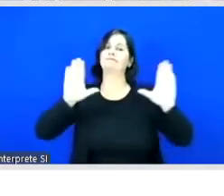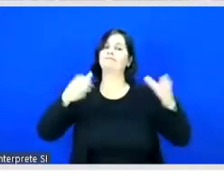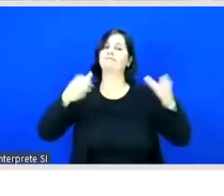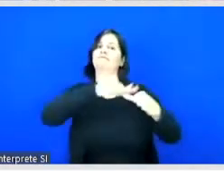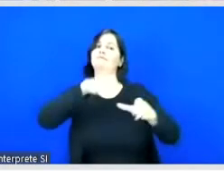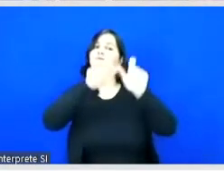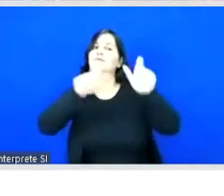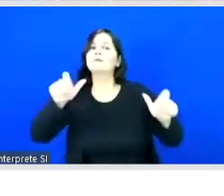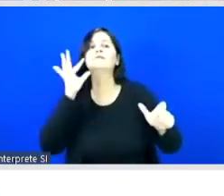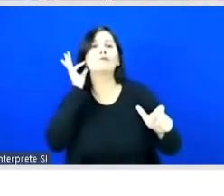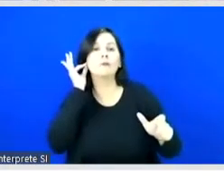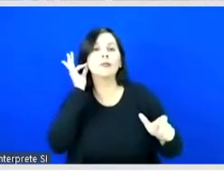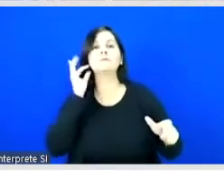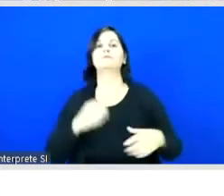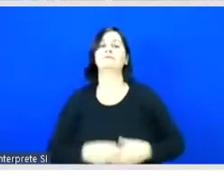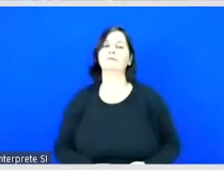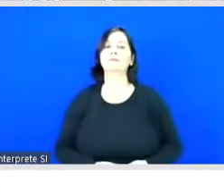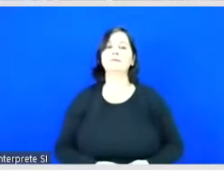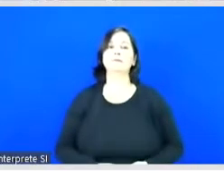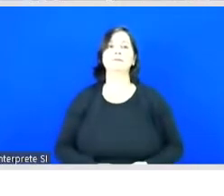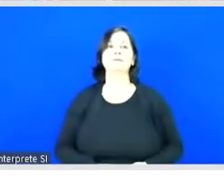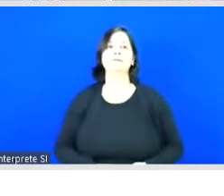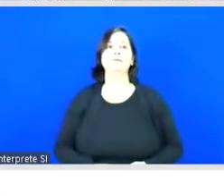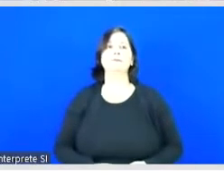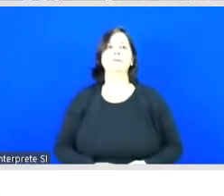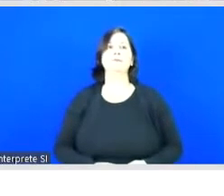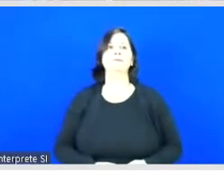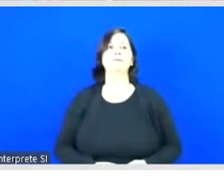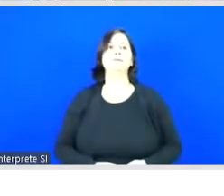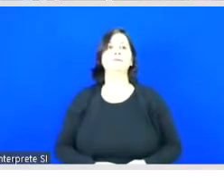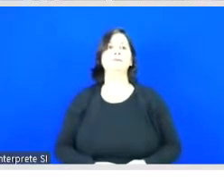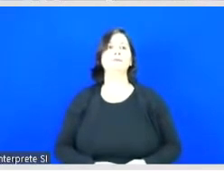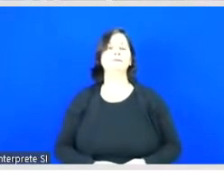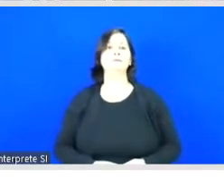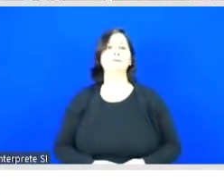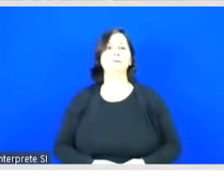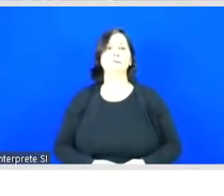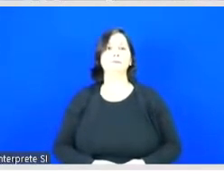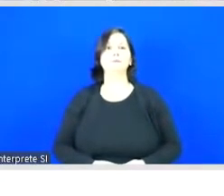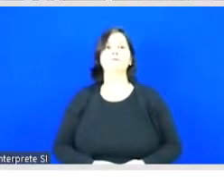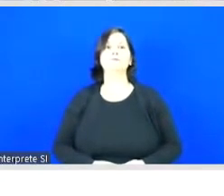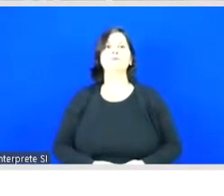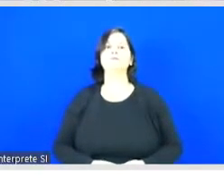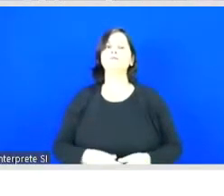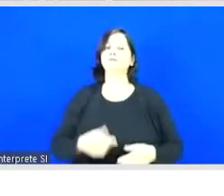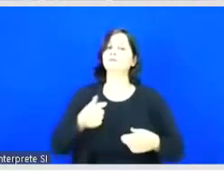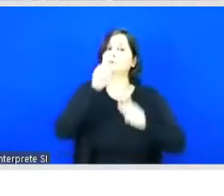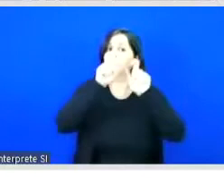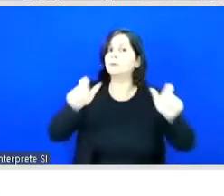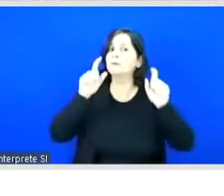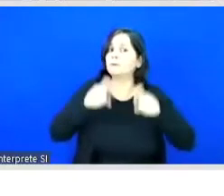en esta agenda, el promover un acceso equitativo y un acceso que sea relevante a